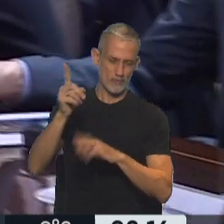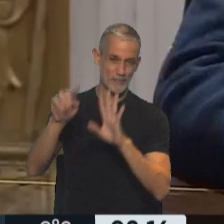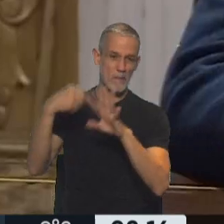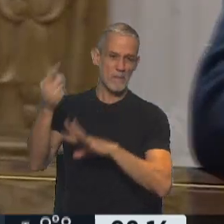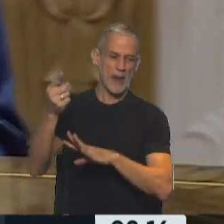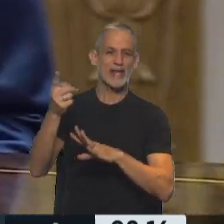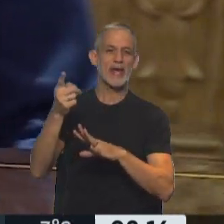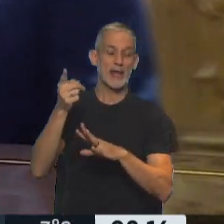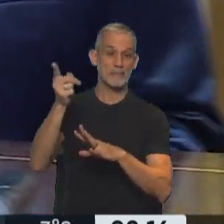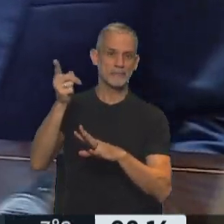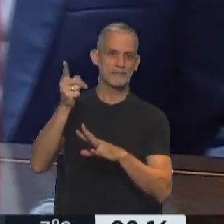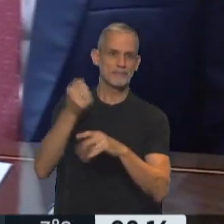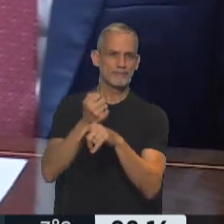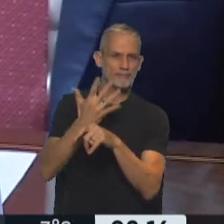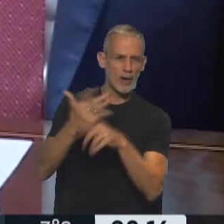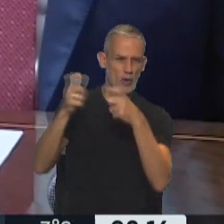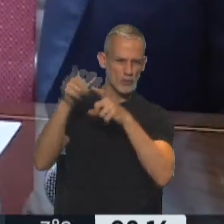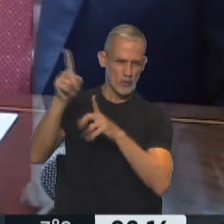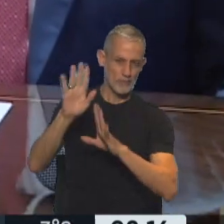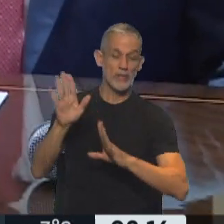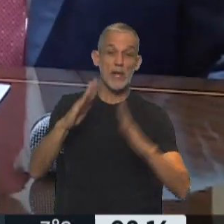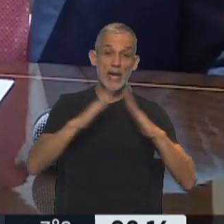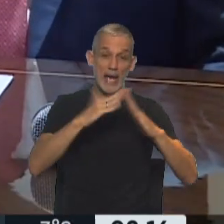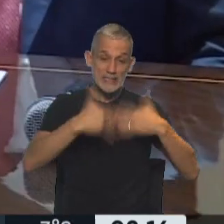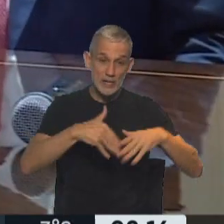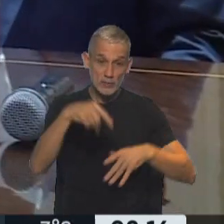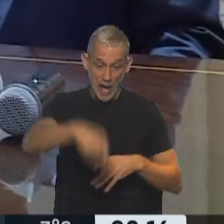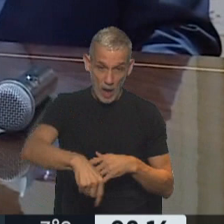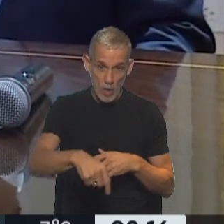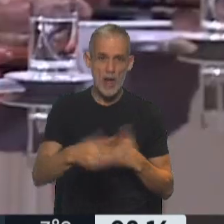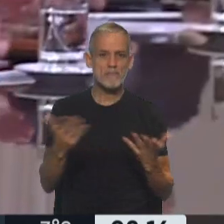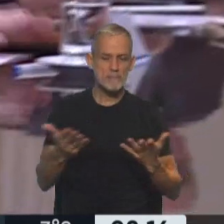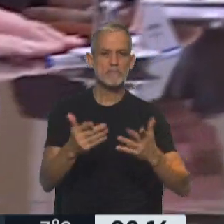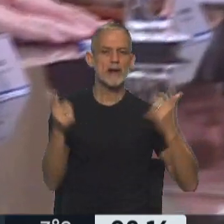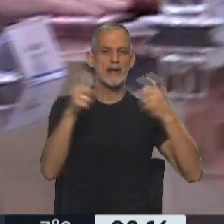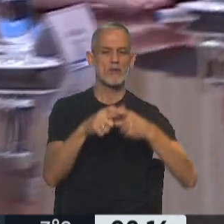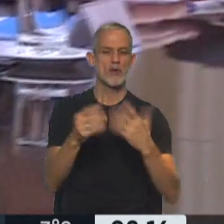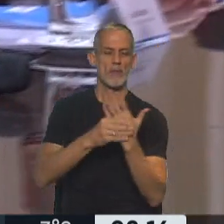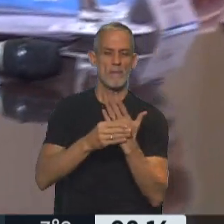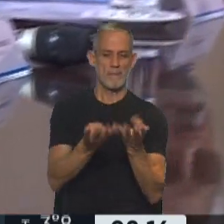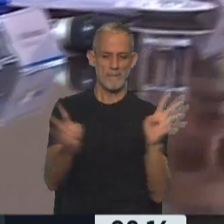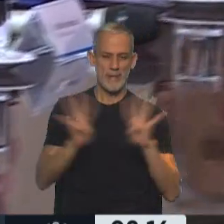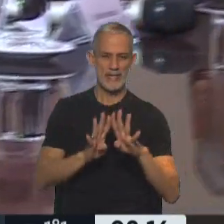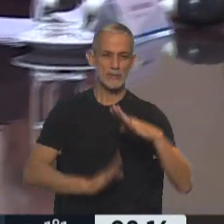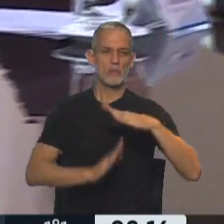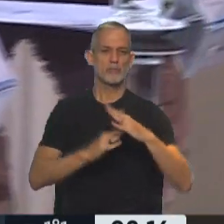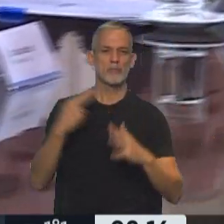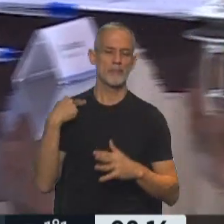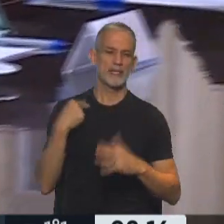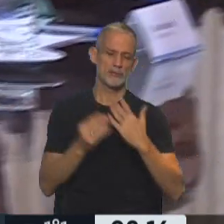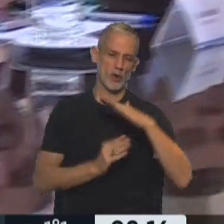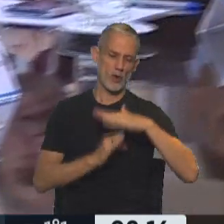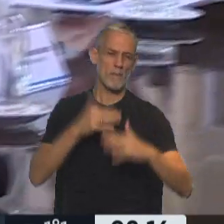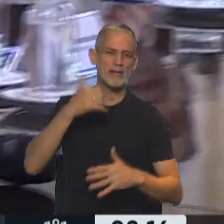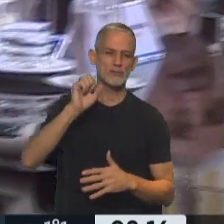la participación de los mandatarios. Lo concreto en Casa de Gobierno. A esta hora la reunión de gabinete encabezada por Juan Mansur. Antes